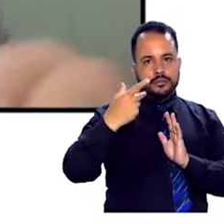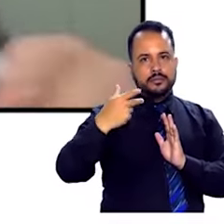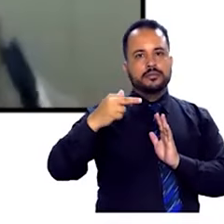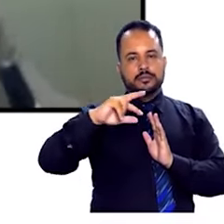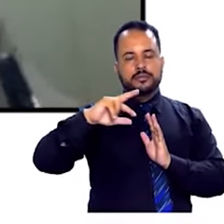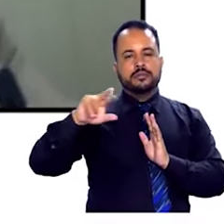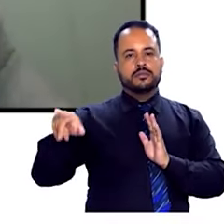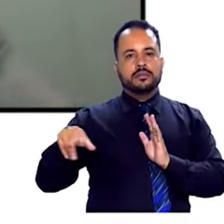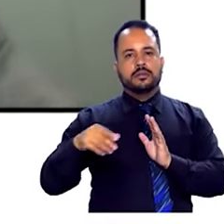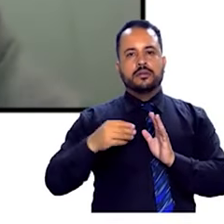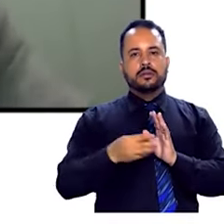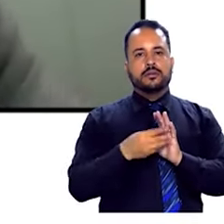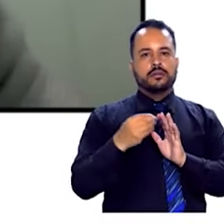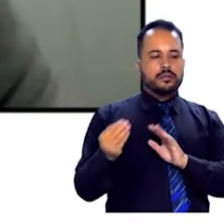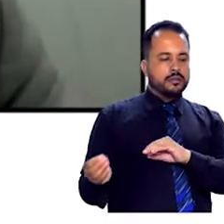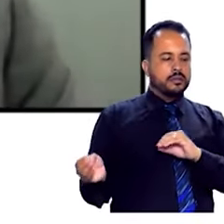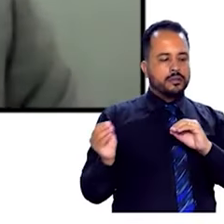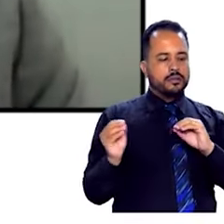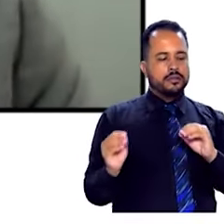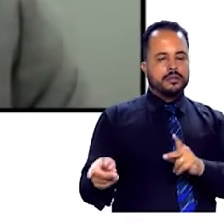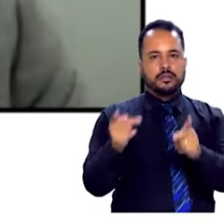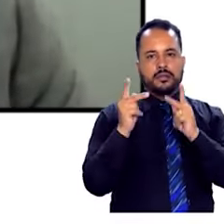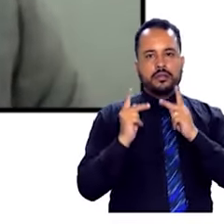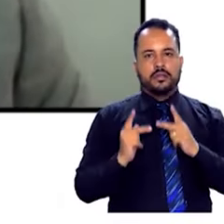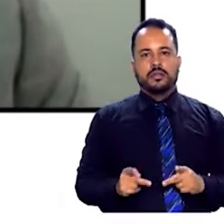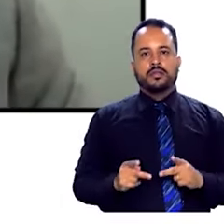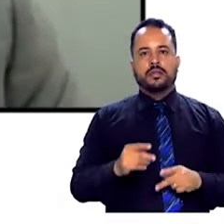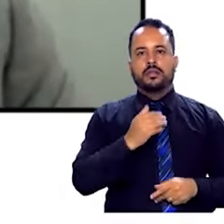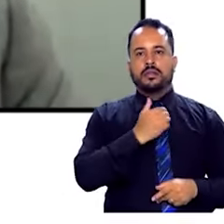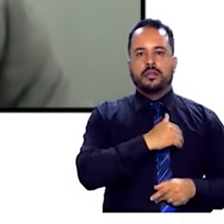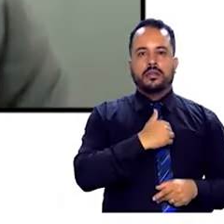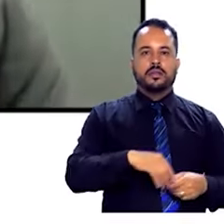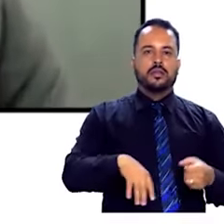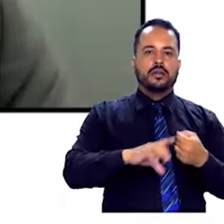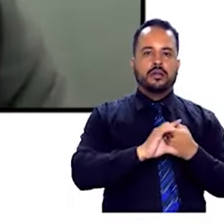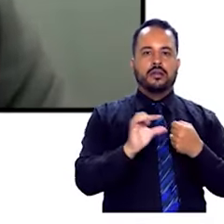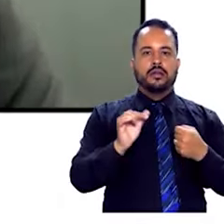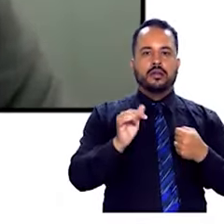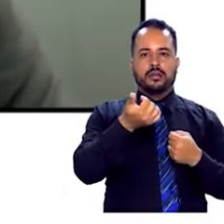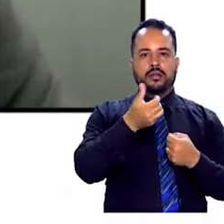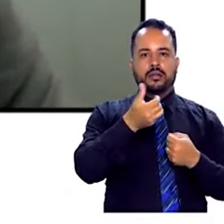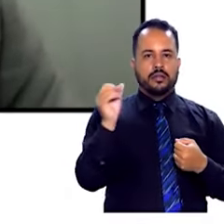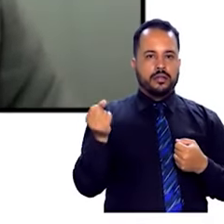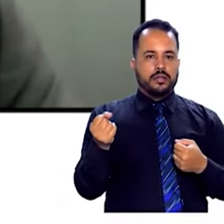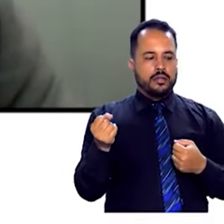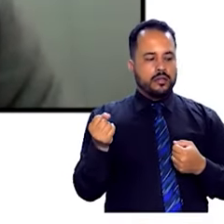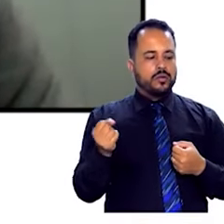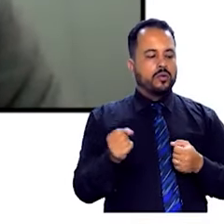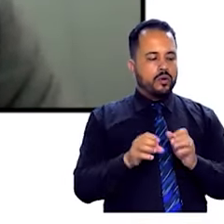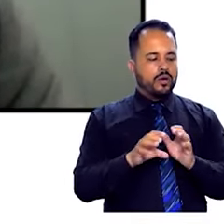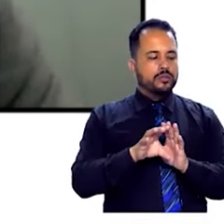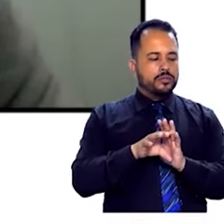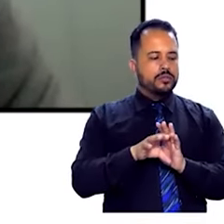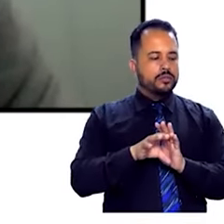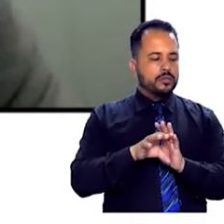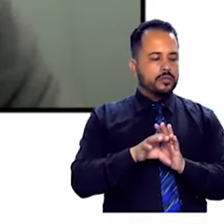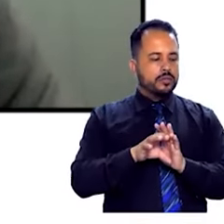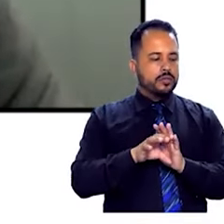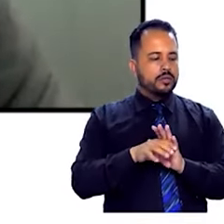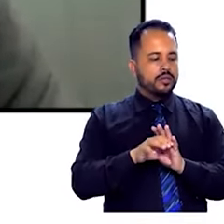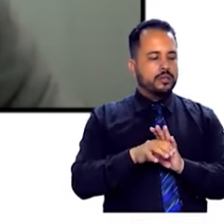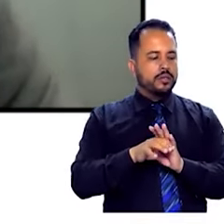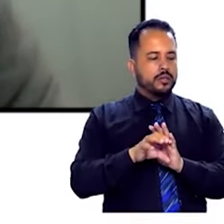artículo 280 del Código proces Civil comercial de la nación le da a la corte Suprema la posibilidad